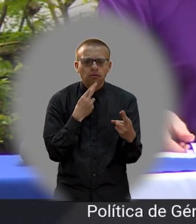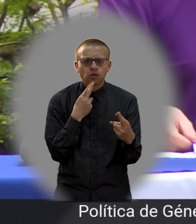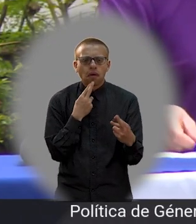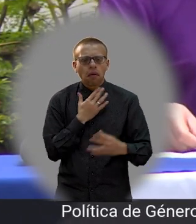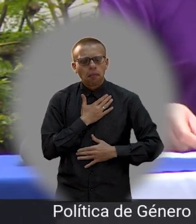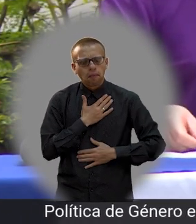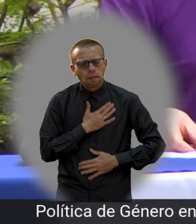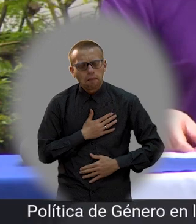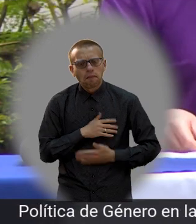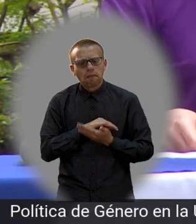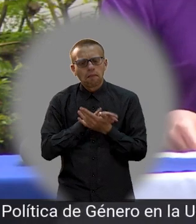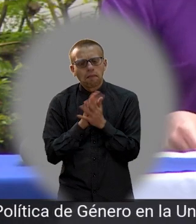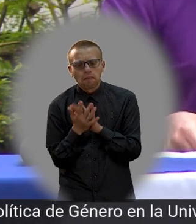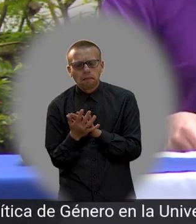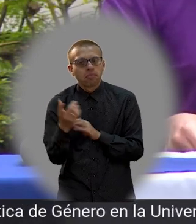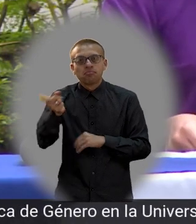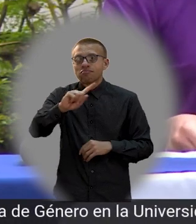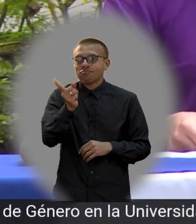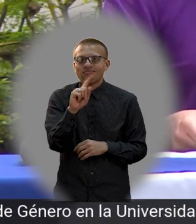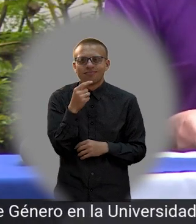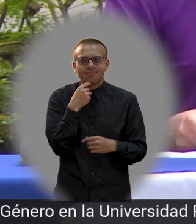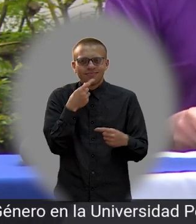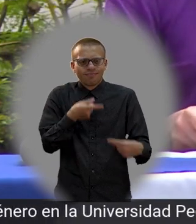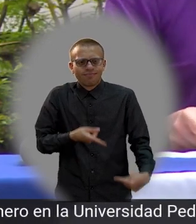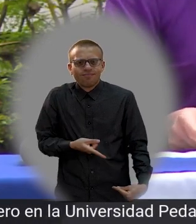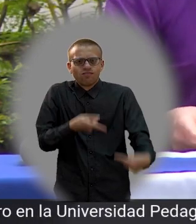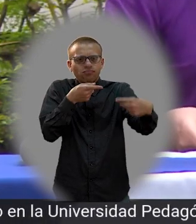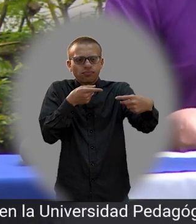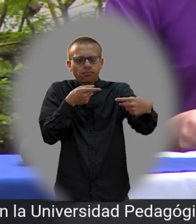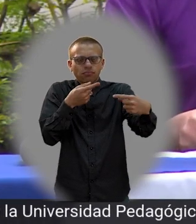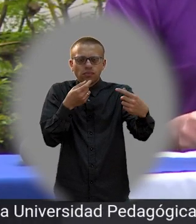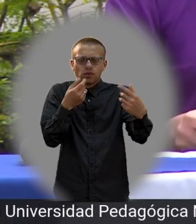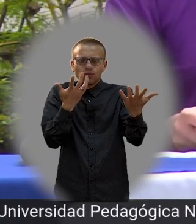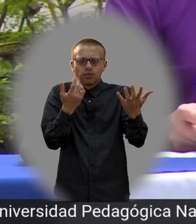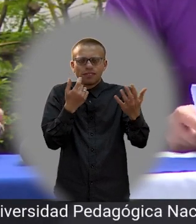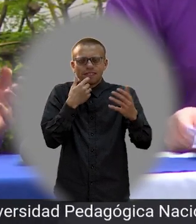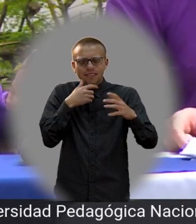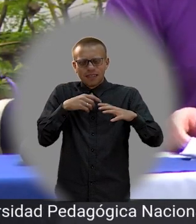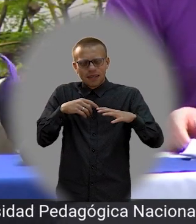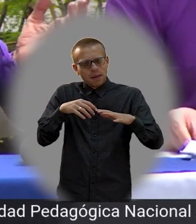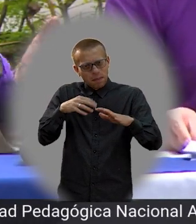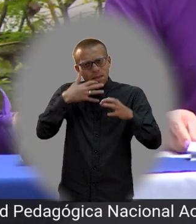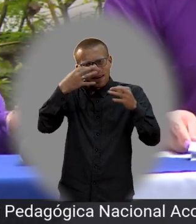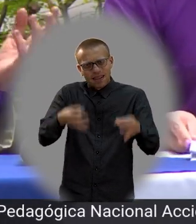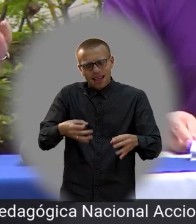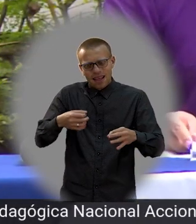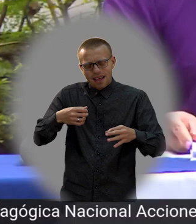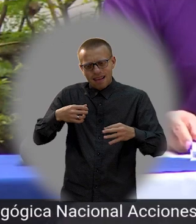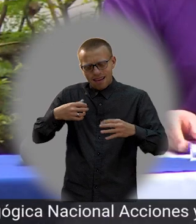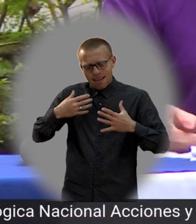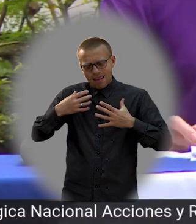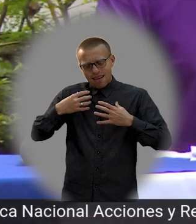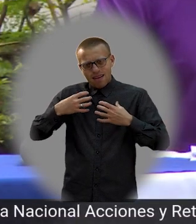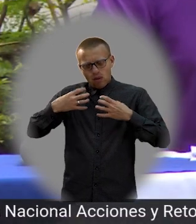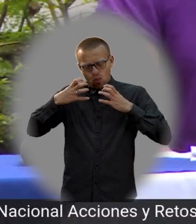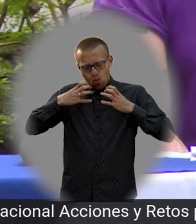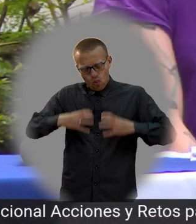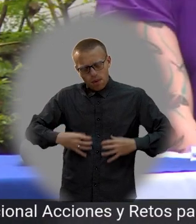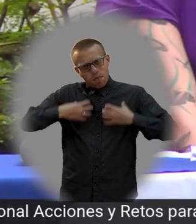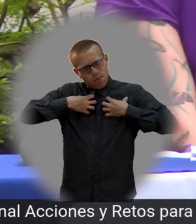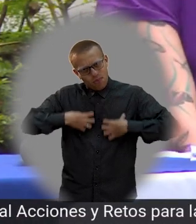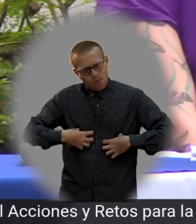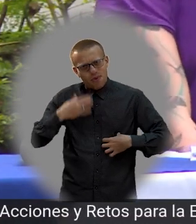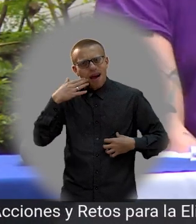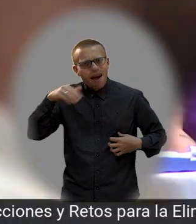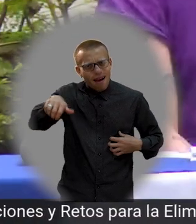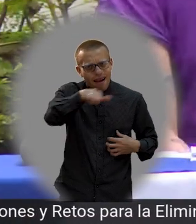relaciones en la que el primer territorio de disputa es el cuerpo de las mujeres y de todas estas